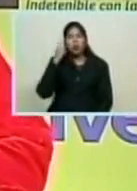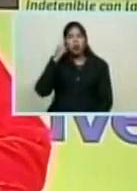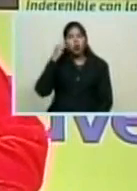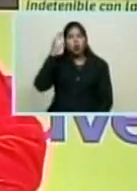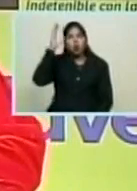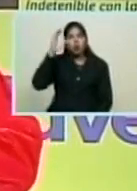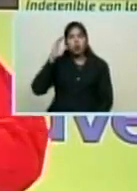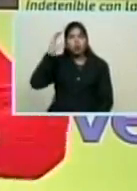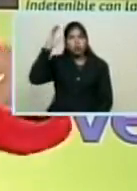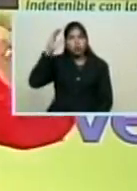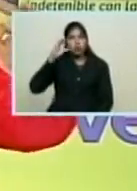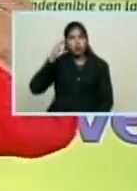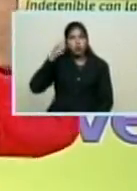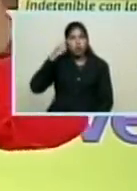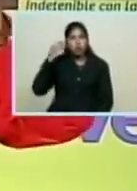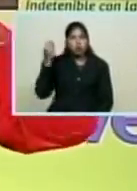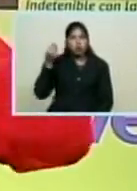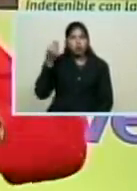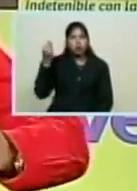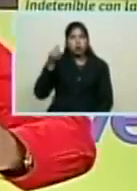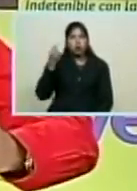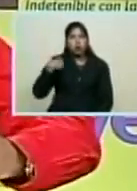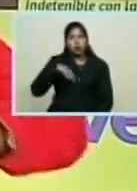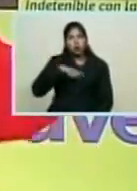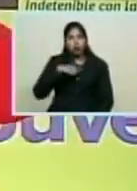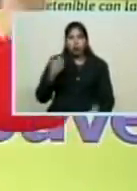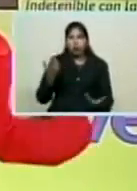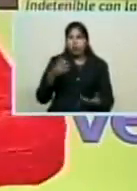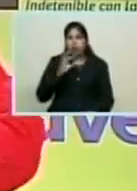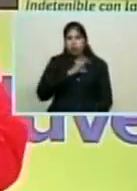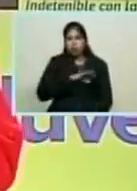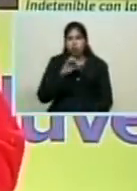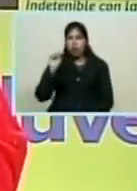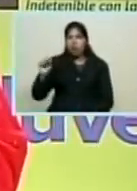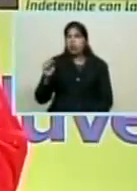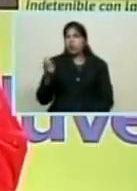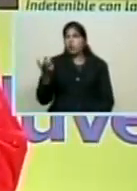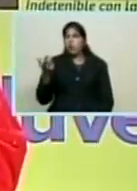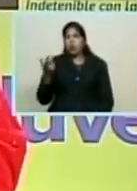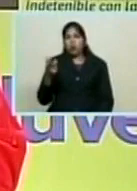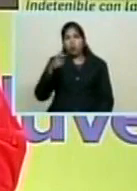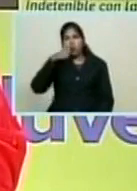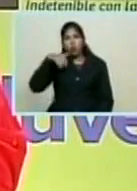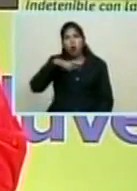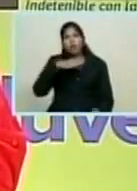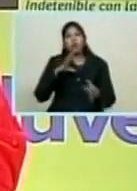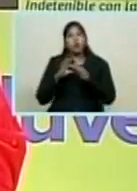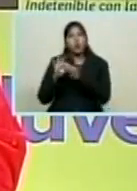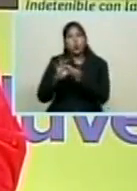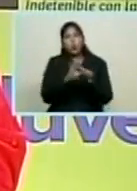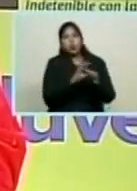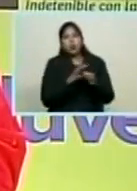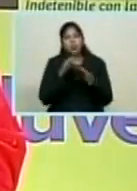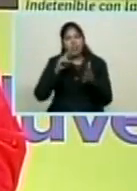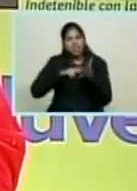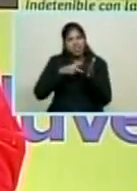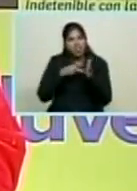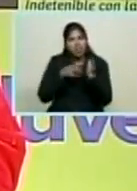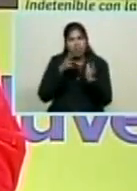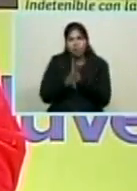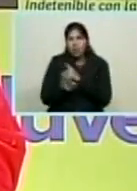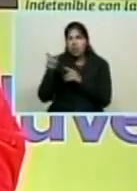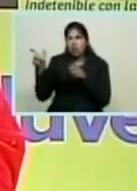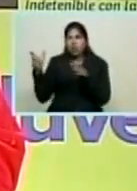conciencia de lo que representamos nosotros, el pueblo unido, y de lo que significa la